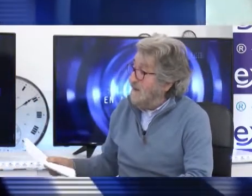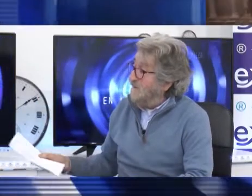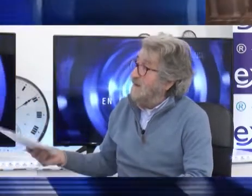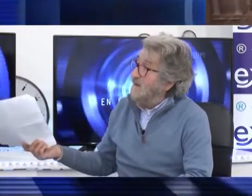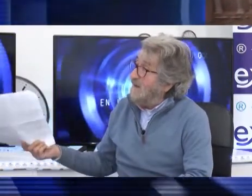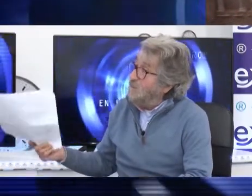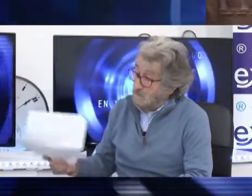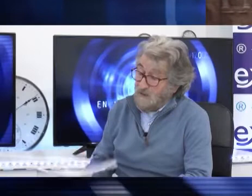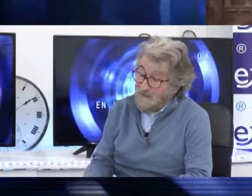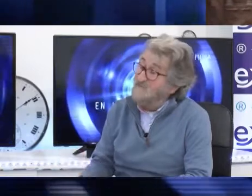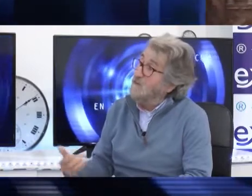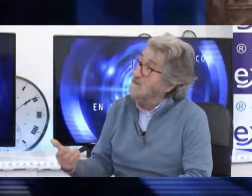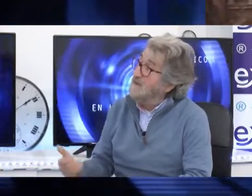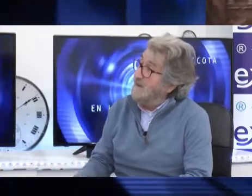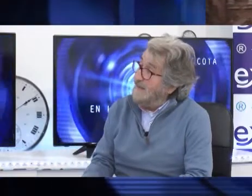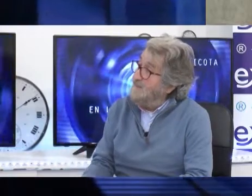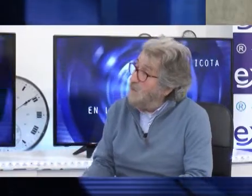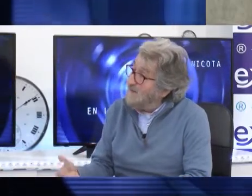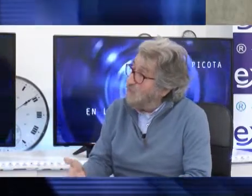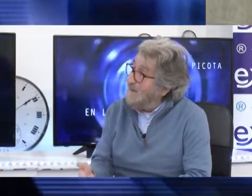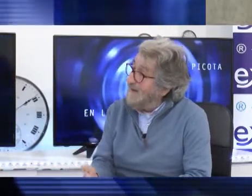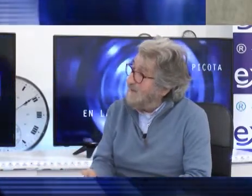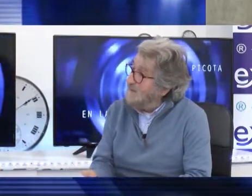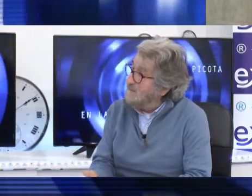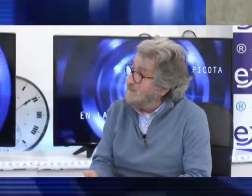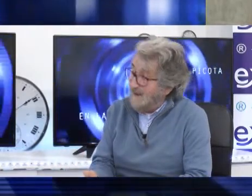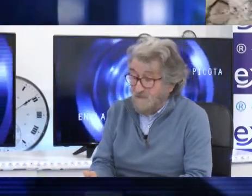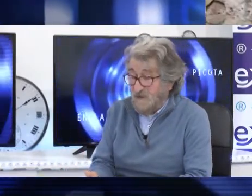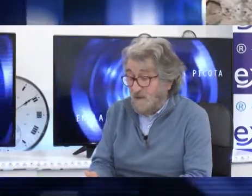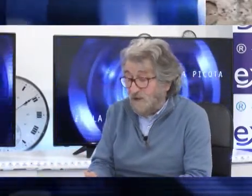etcétera, demando, o sea, planteo el gran momento de Mérida,